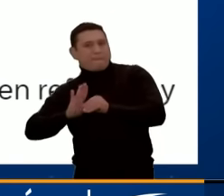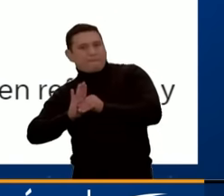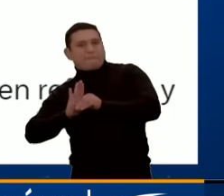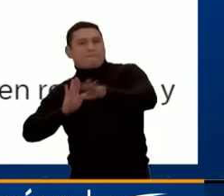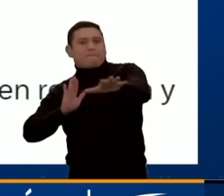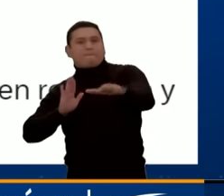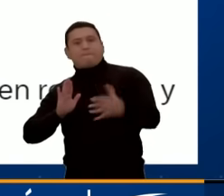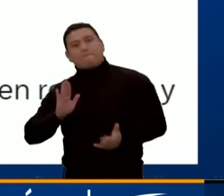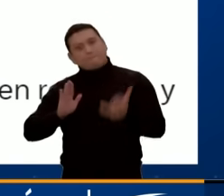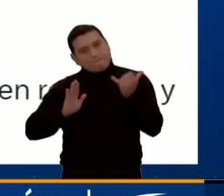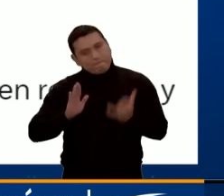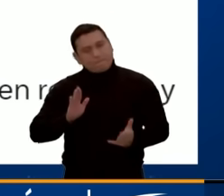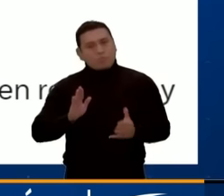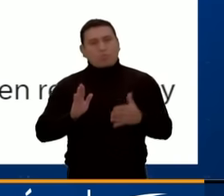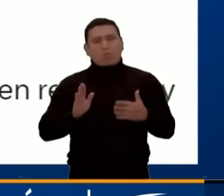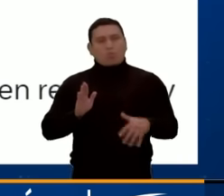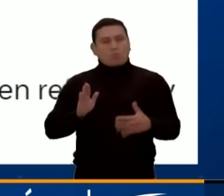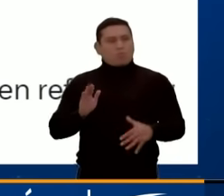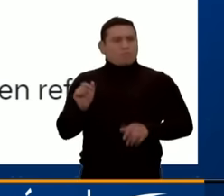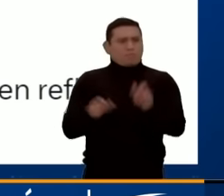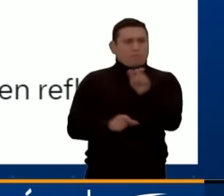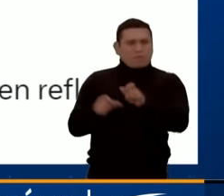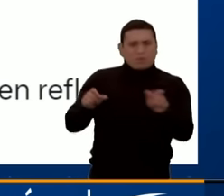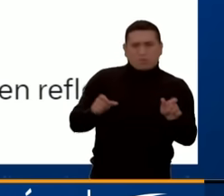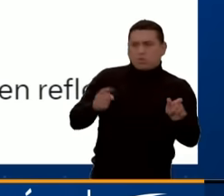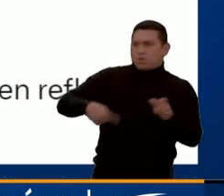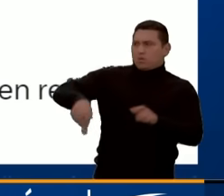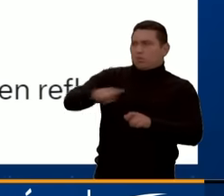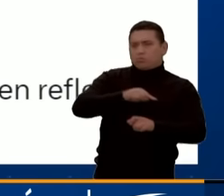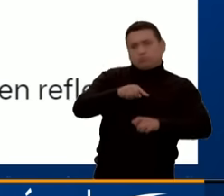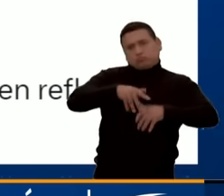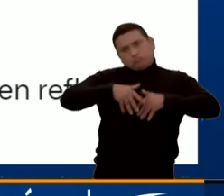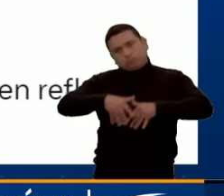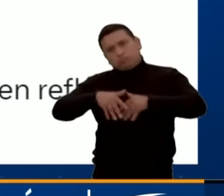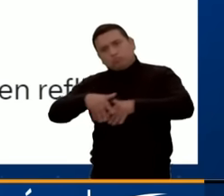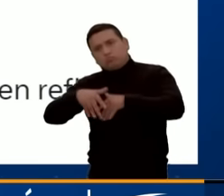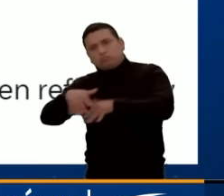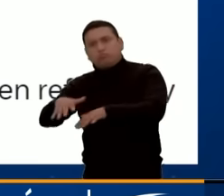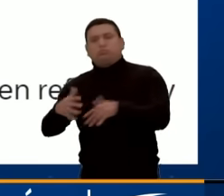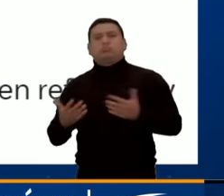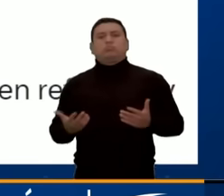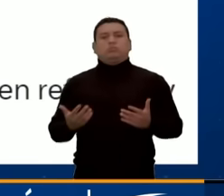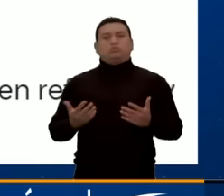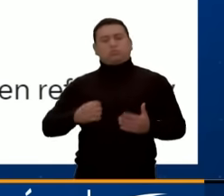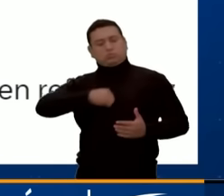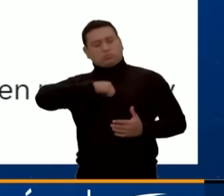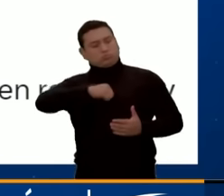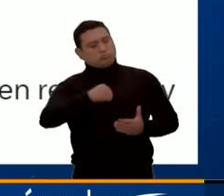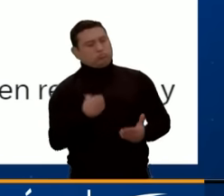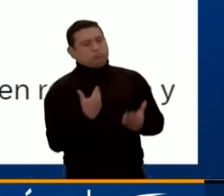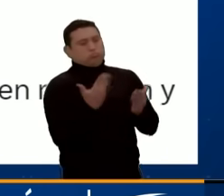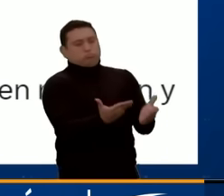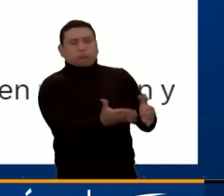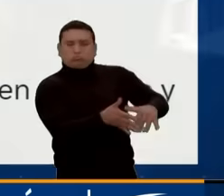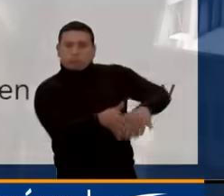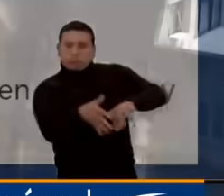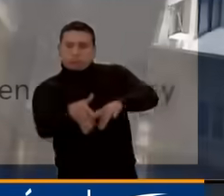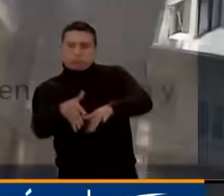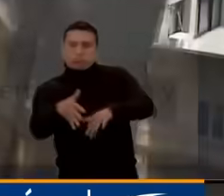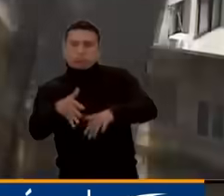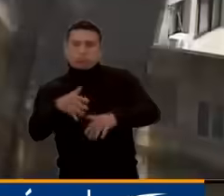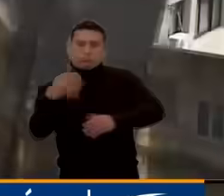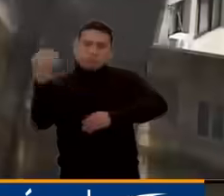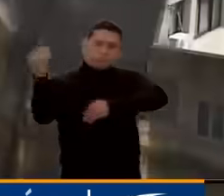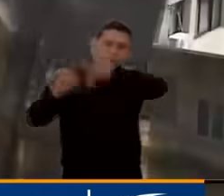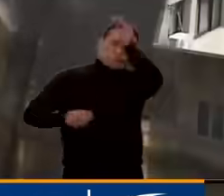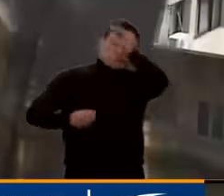reconocer que muchas personas se movilizaron, que lo hicieron con todas las garantías y pudieron expresar su descontento. Esta es